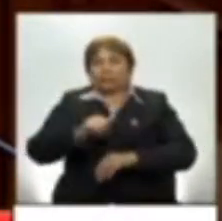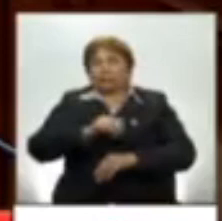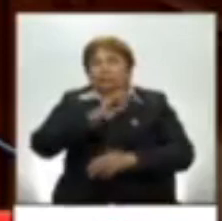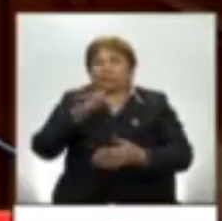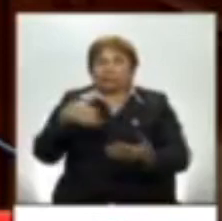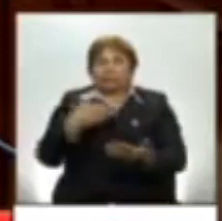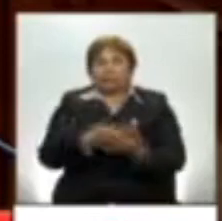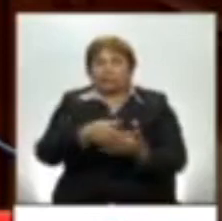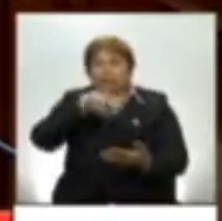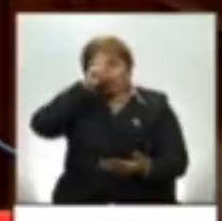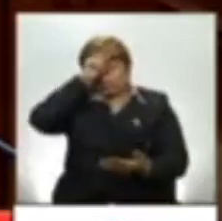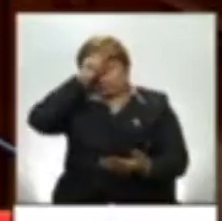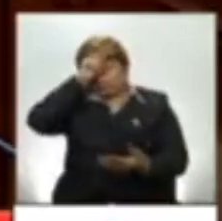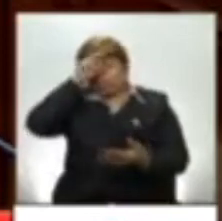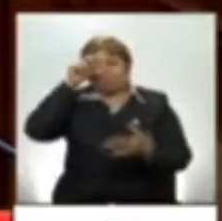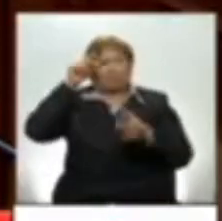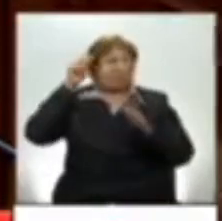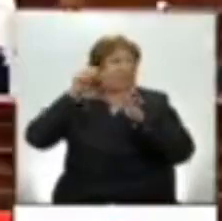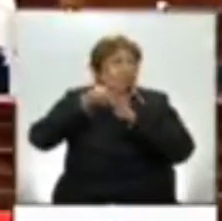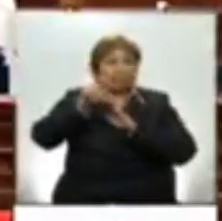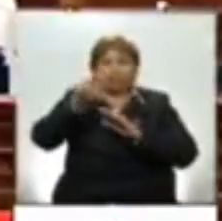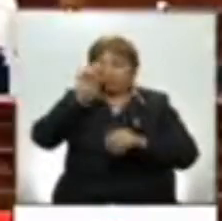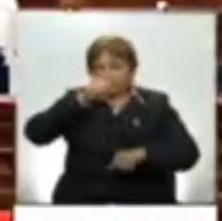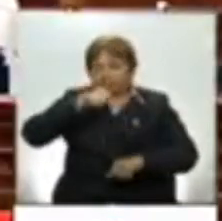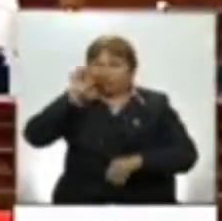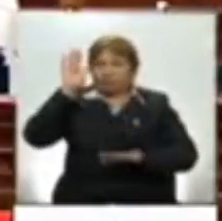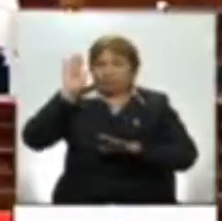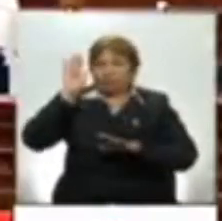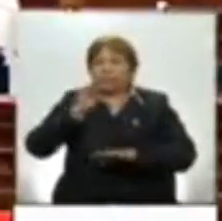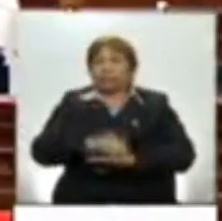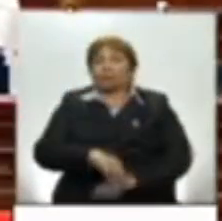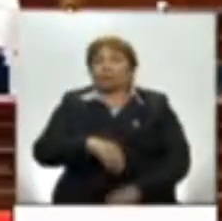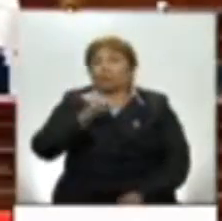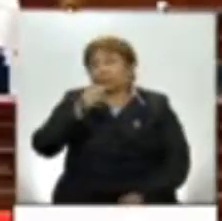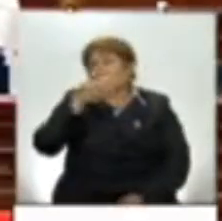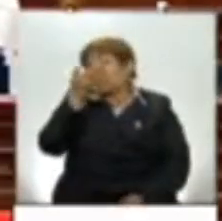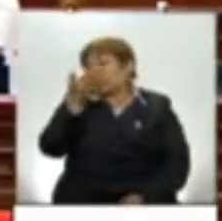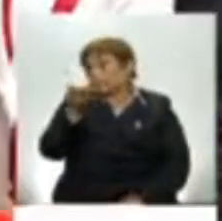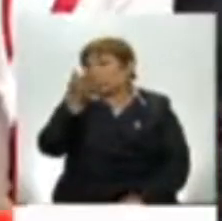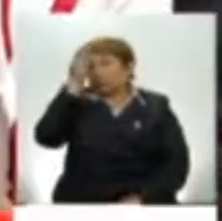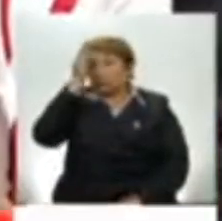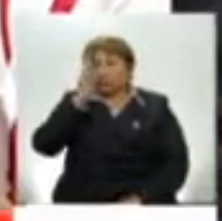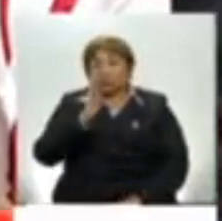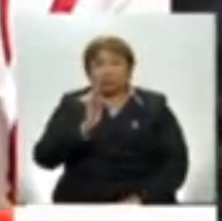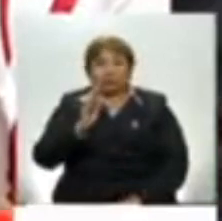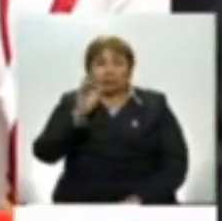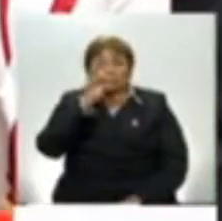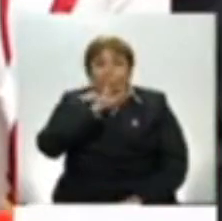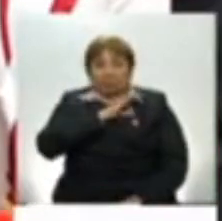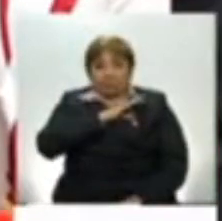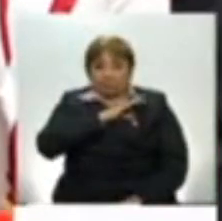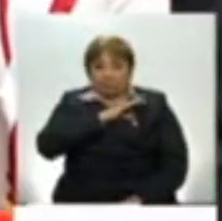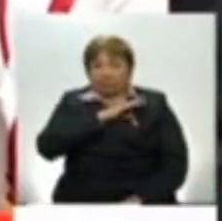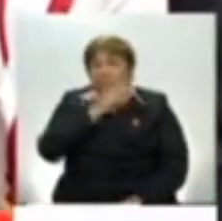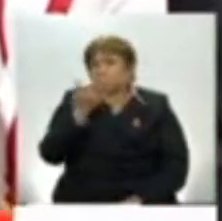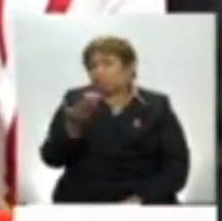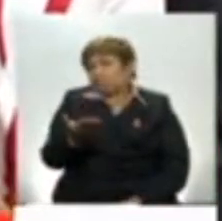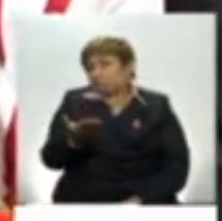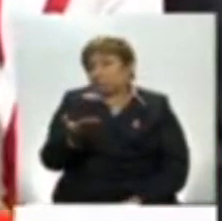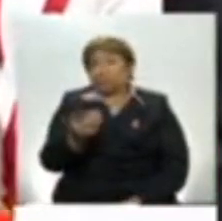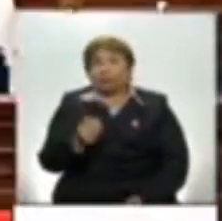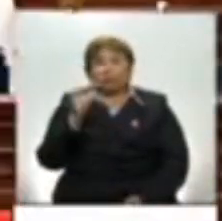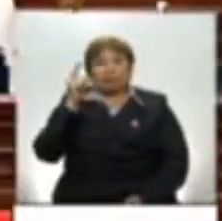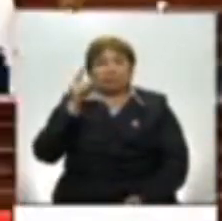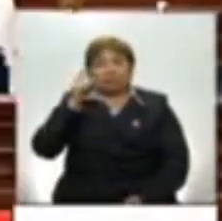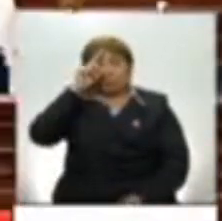por todo el Perú profundo, sí juro. Si así lo hace, que Dios y la patria la premien, sino